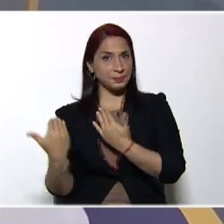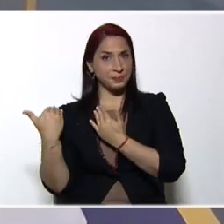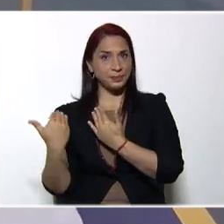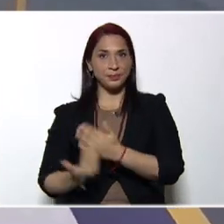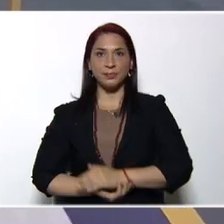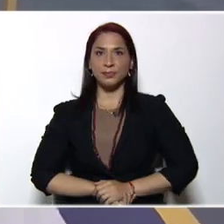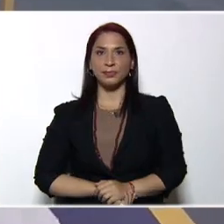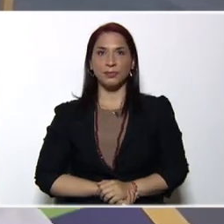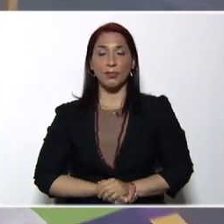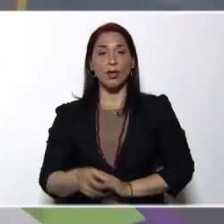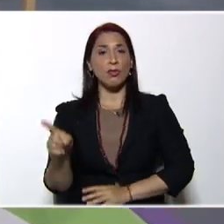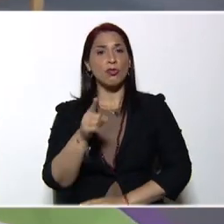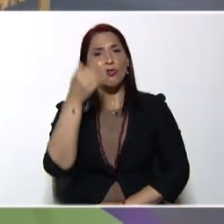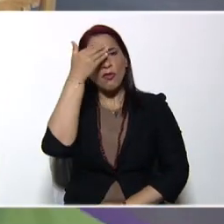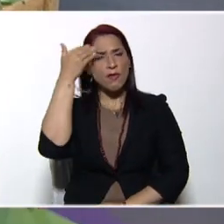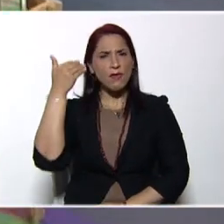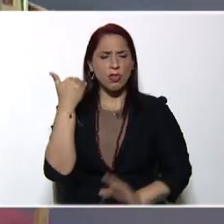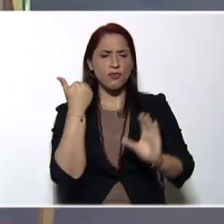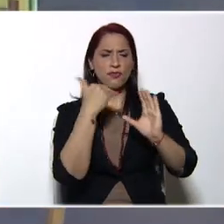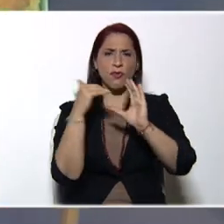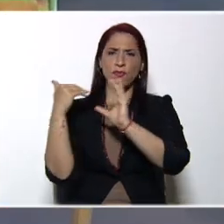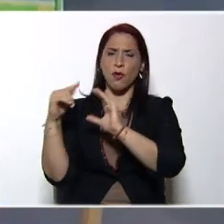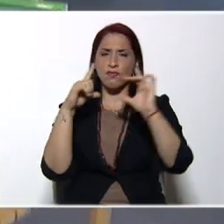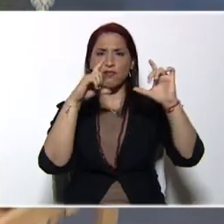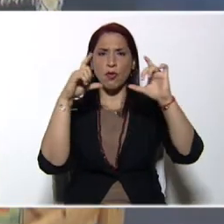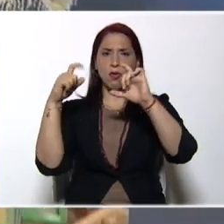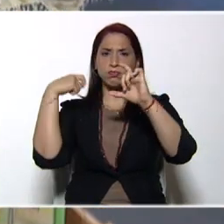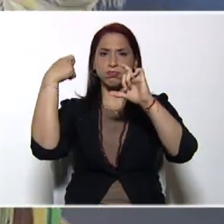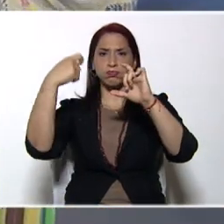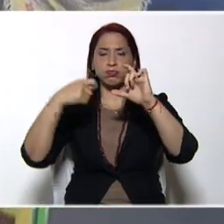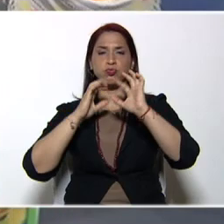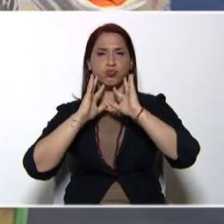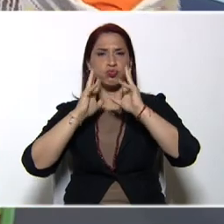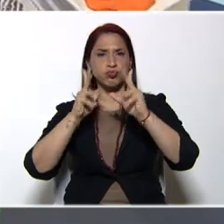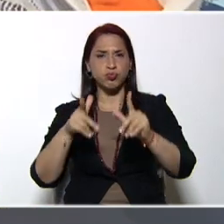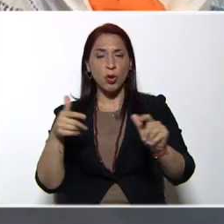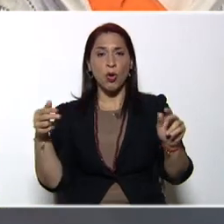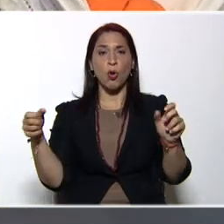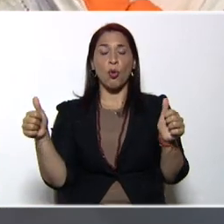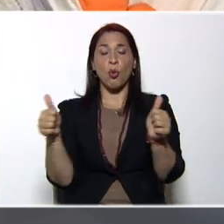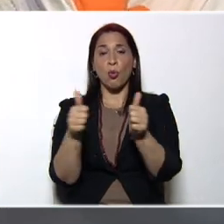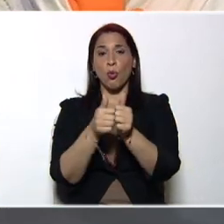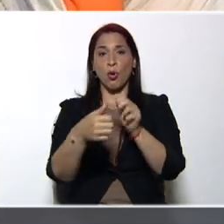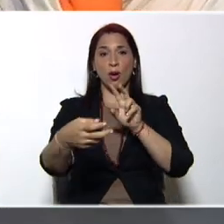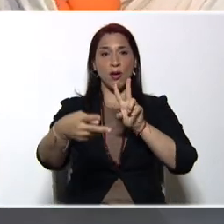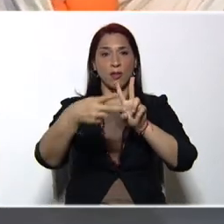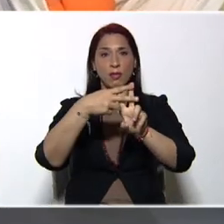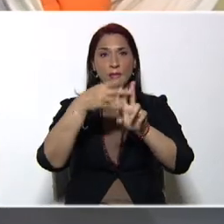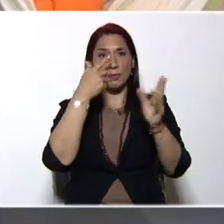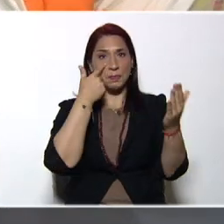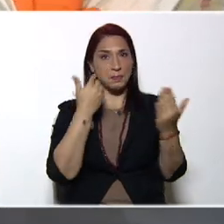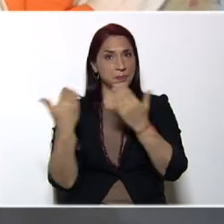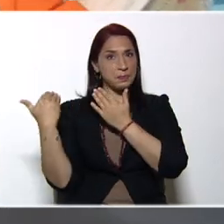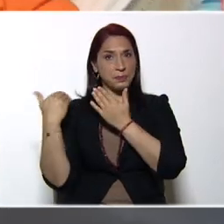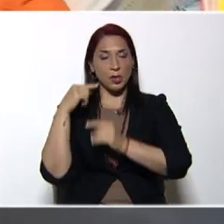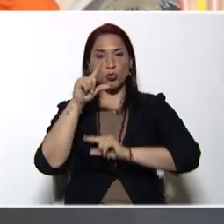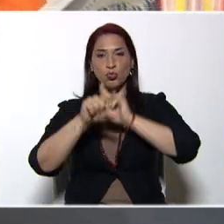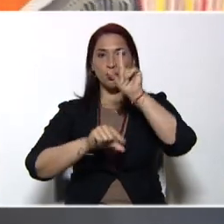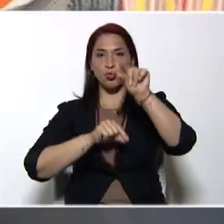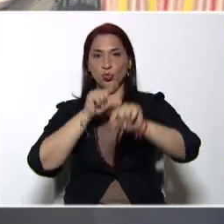@MPPeducación. Pero no olvides seguir enviando fotografías, videos y comentarios con la etiqueta Cada Familia Una Escuela en Twitter,